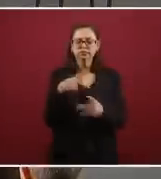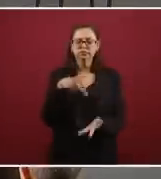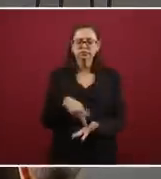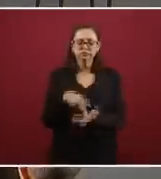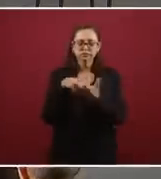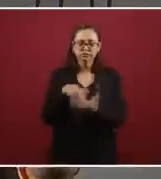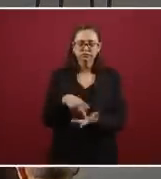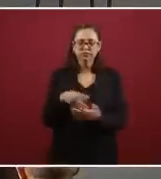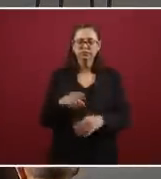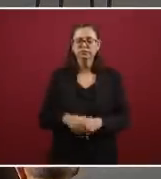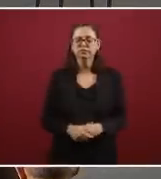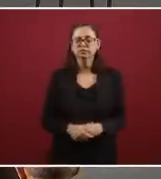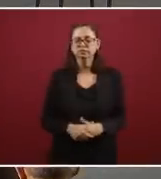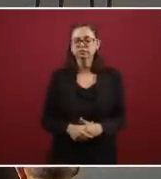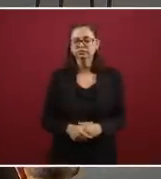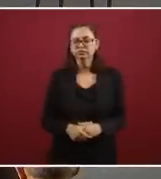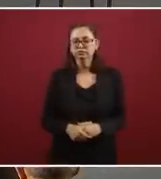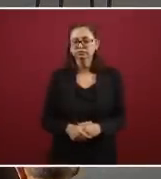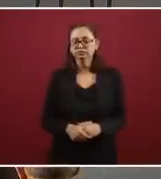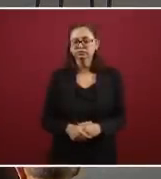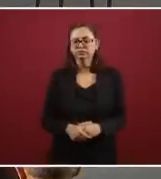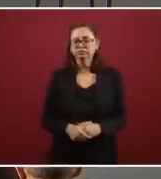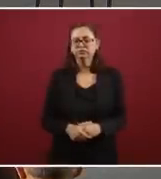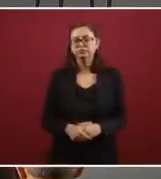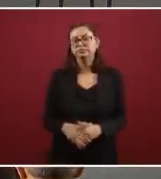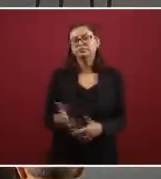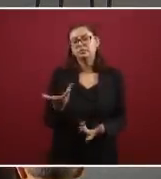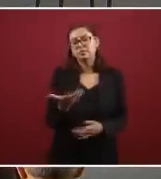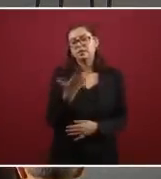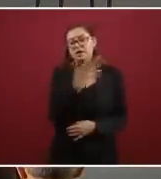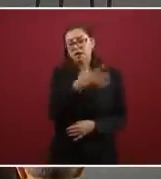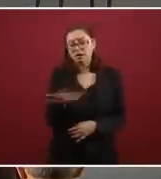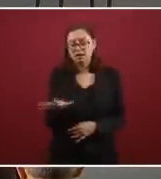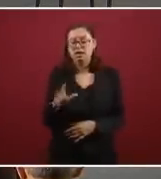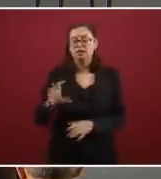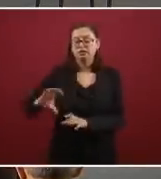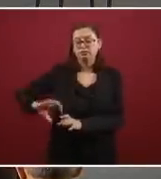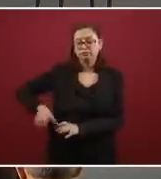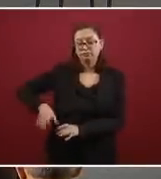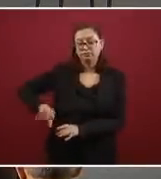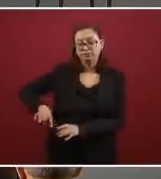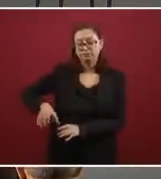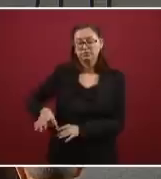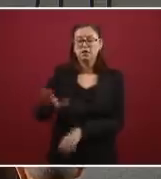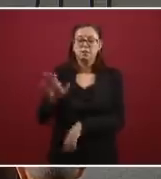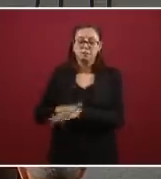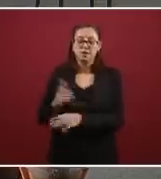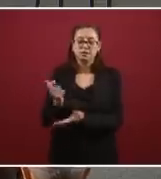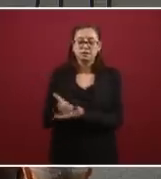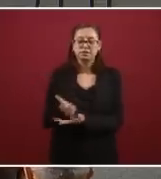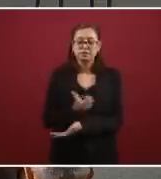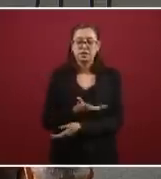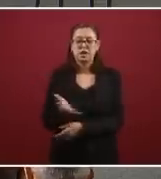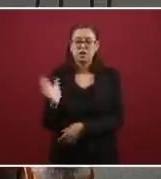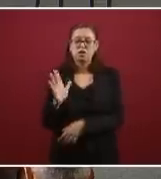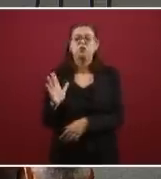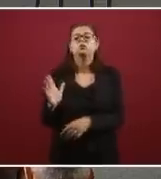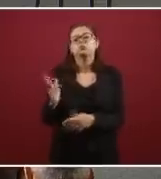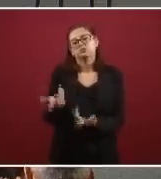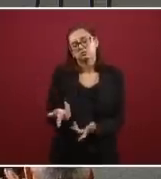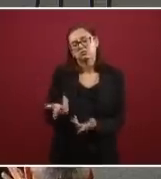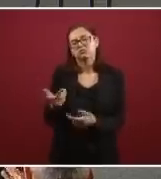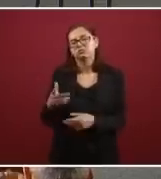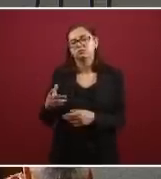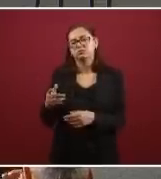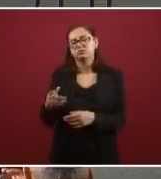general, la distribución en cilindro lleva un margen más alto por los costos implicados en